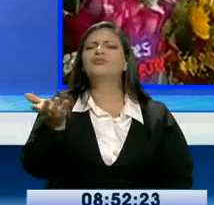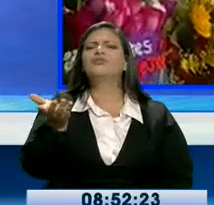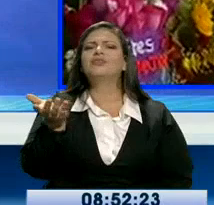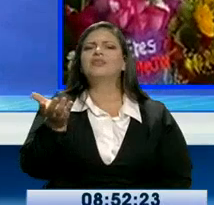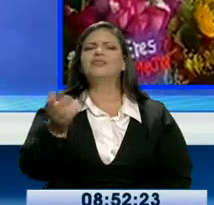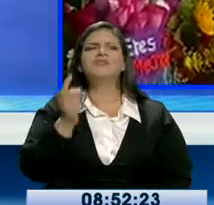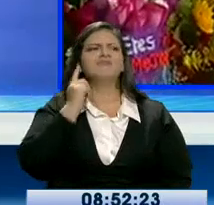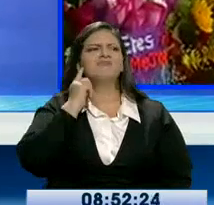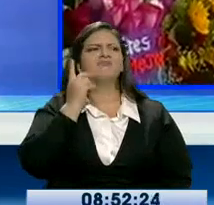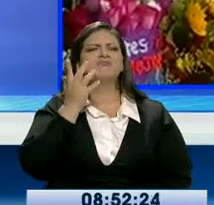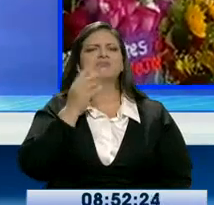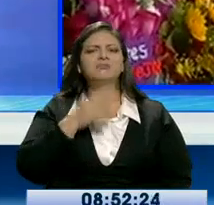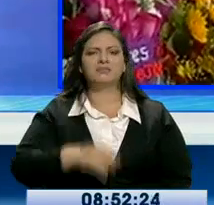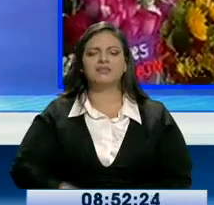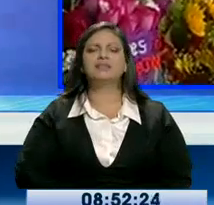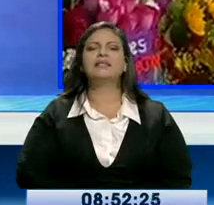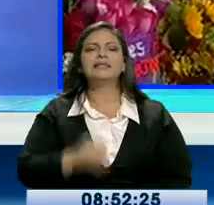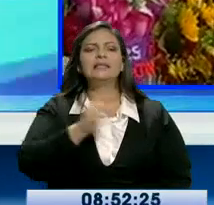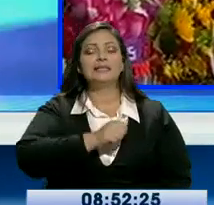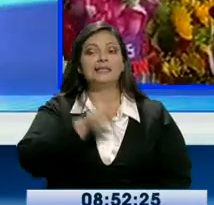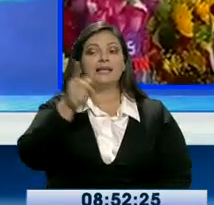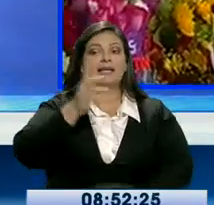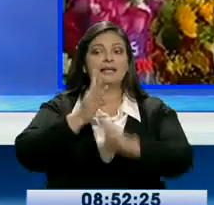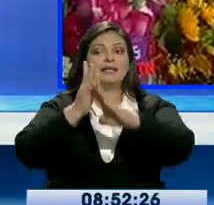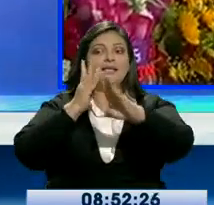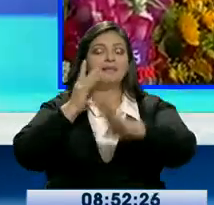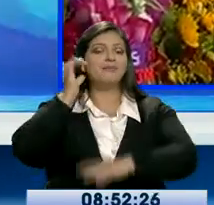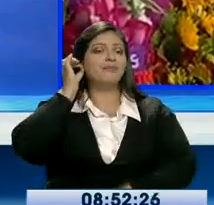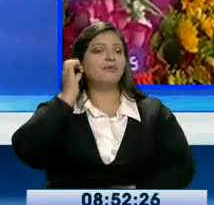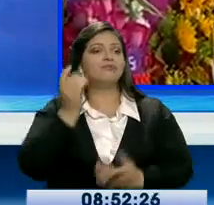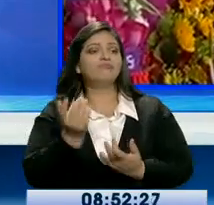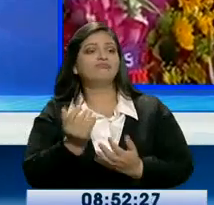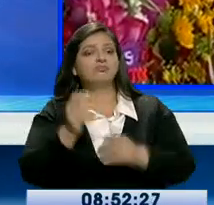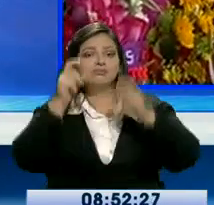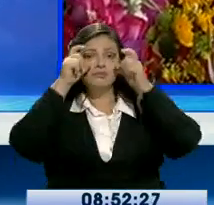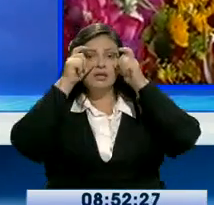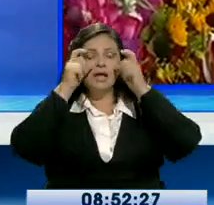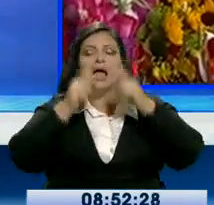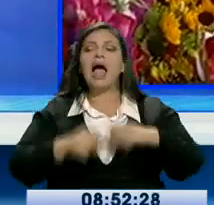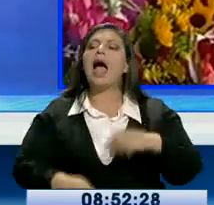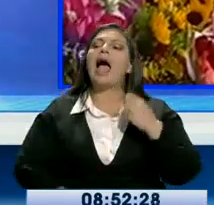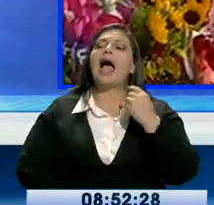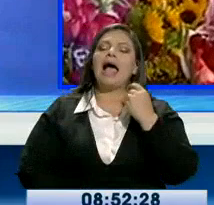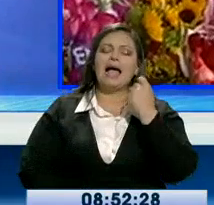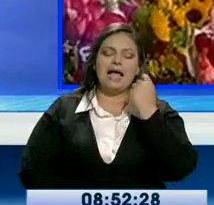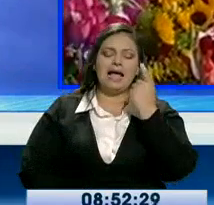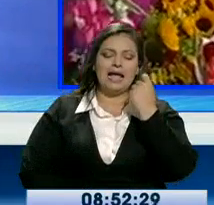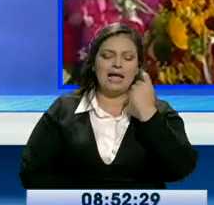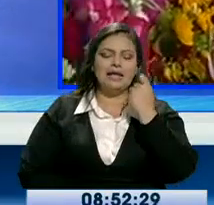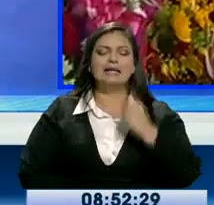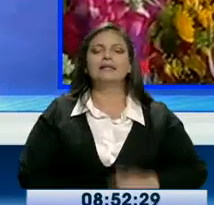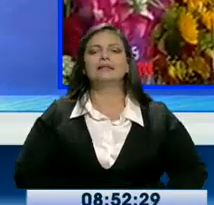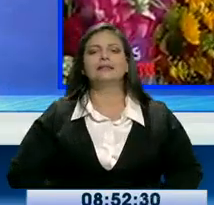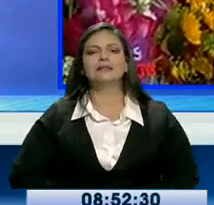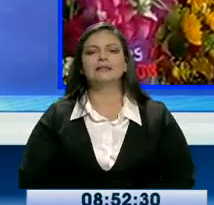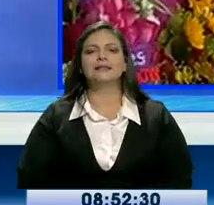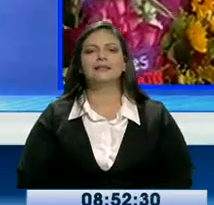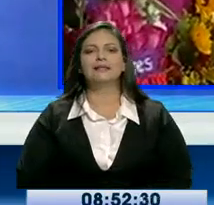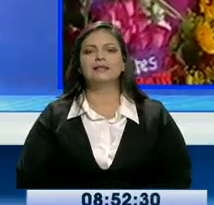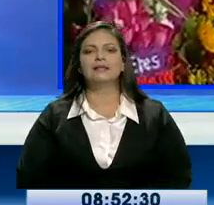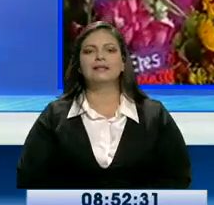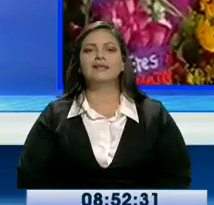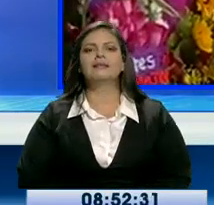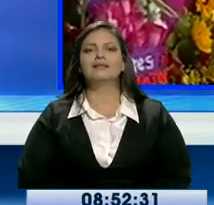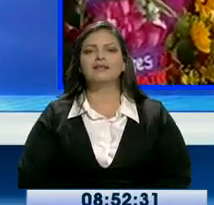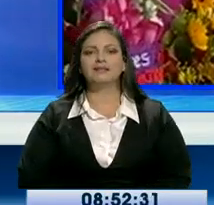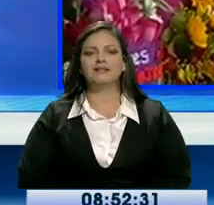Sí está con las mamitas que están recibiendo los lentes. Oh, ya, listo, bueno. Bueno,